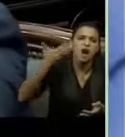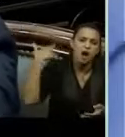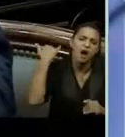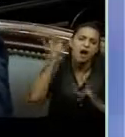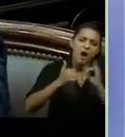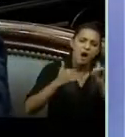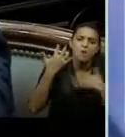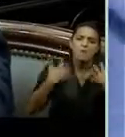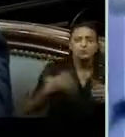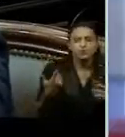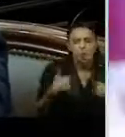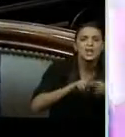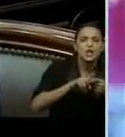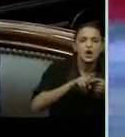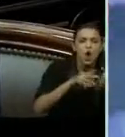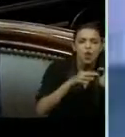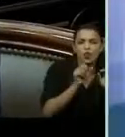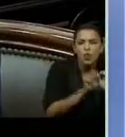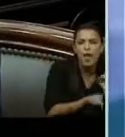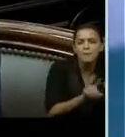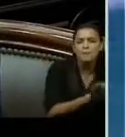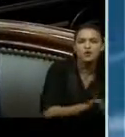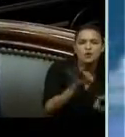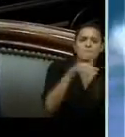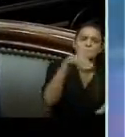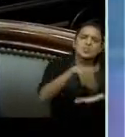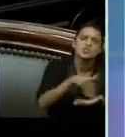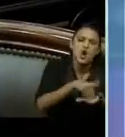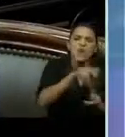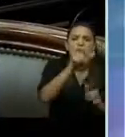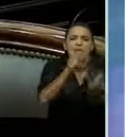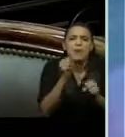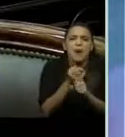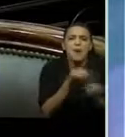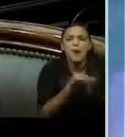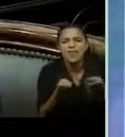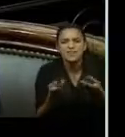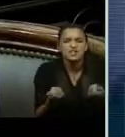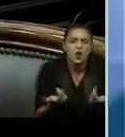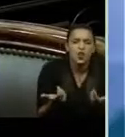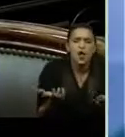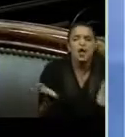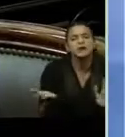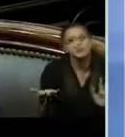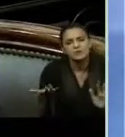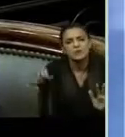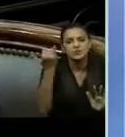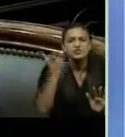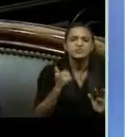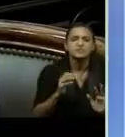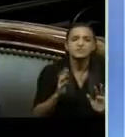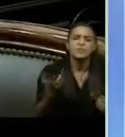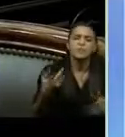los ponen también. Yo me reuní con los viñateros y me dieron estadísticas. Por un lado, el promedio